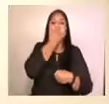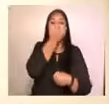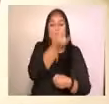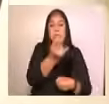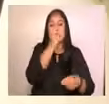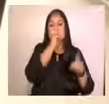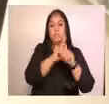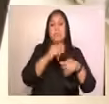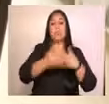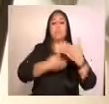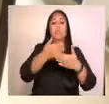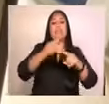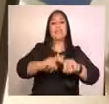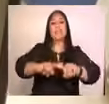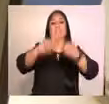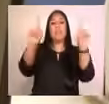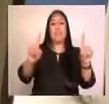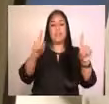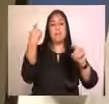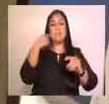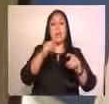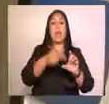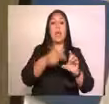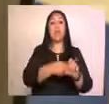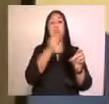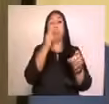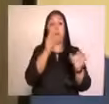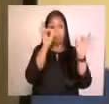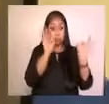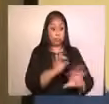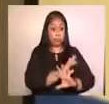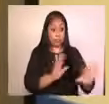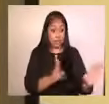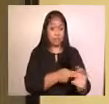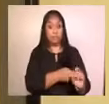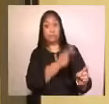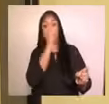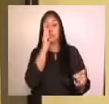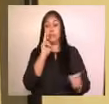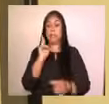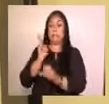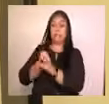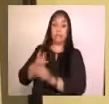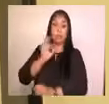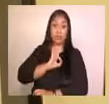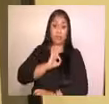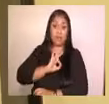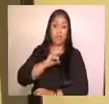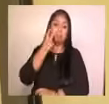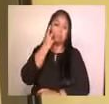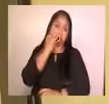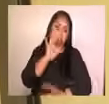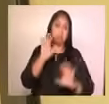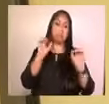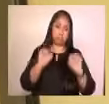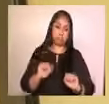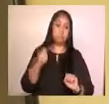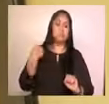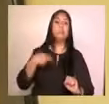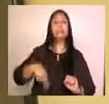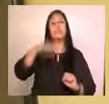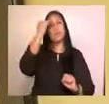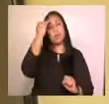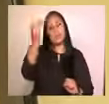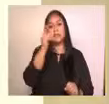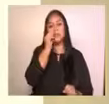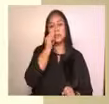camino diferente para cuando llegue el momento de volver a la sociedad. Agradezco profundamente al señor